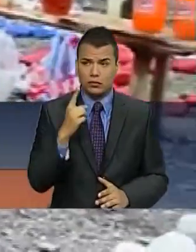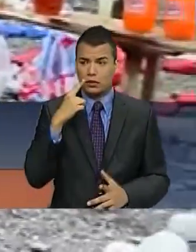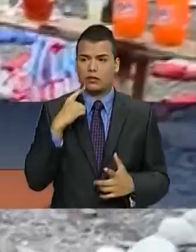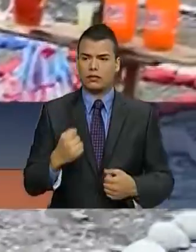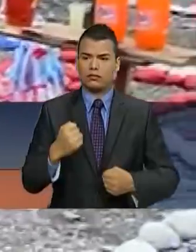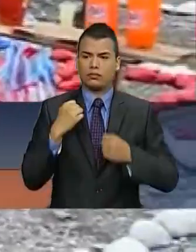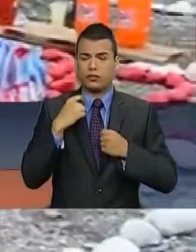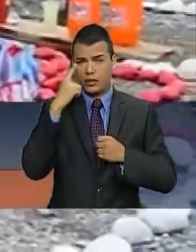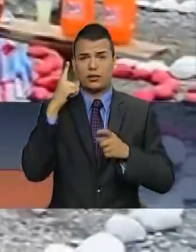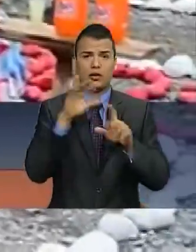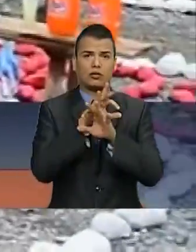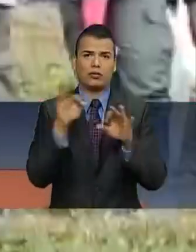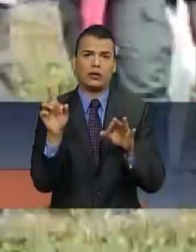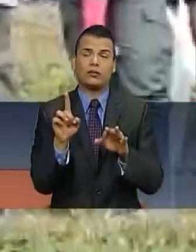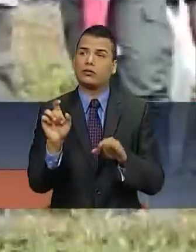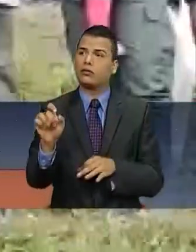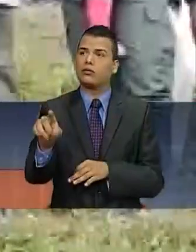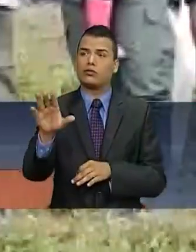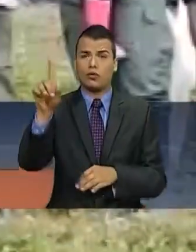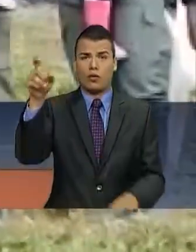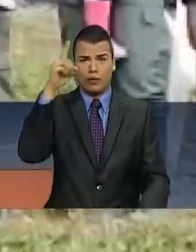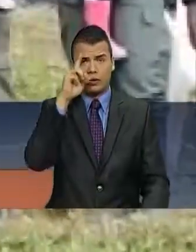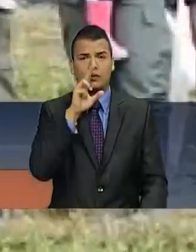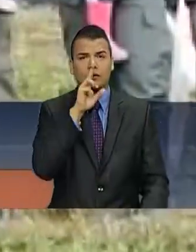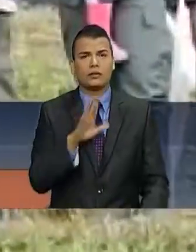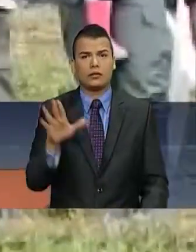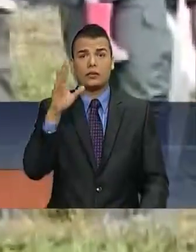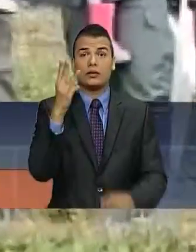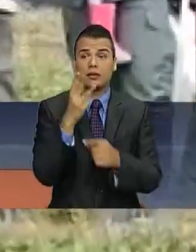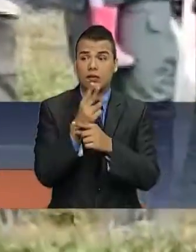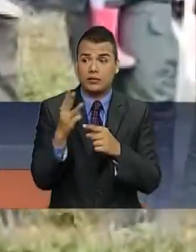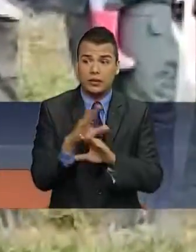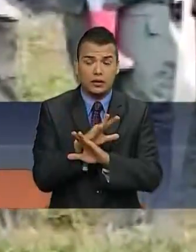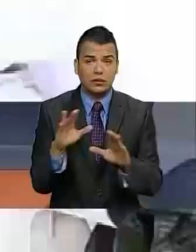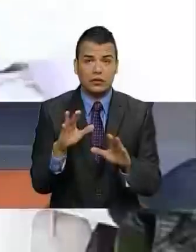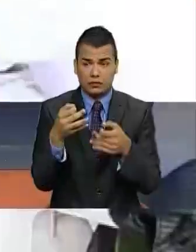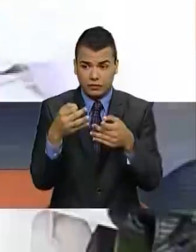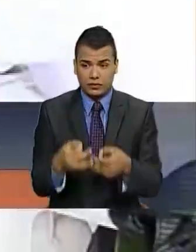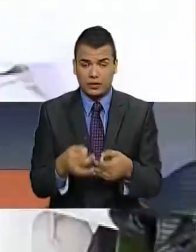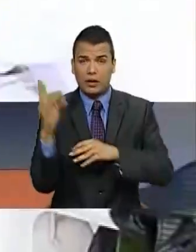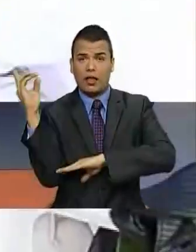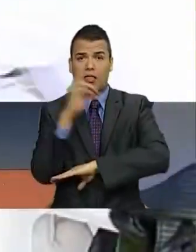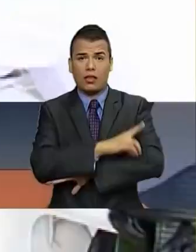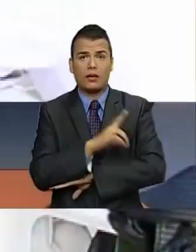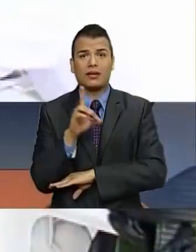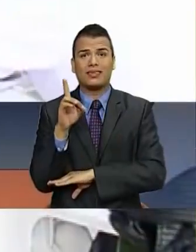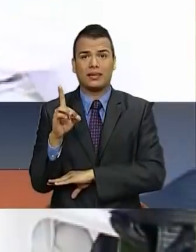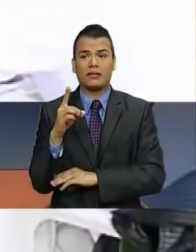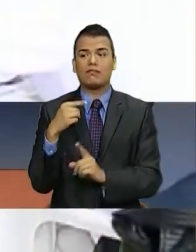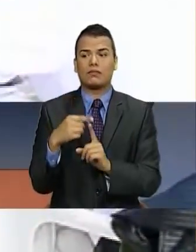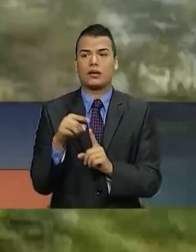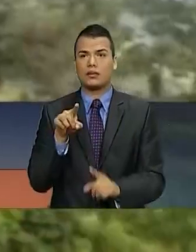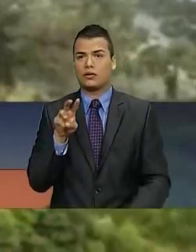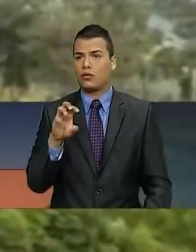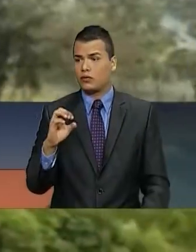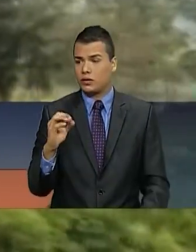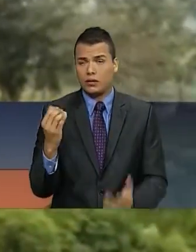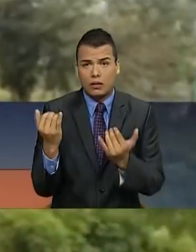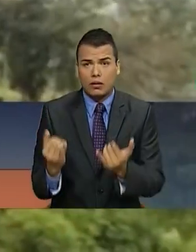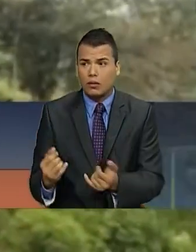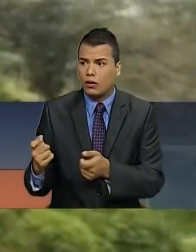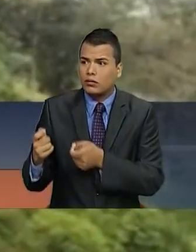de armas, pero le preguntaron al gobierno nacional que a 3 semanas de cumplirse el día D más 180 no han llegado ni